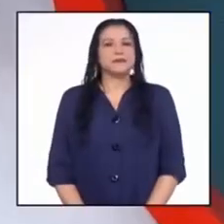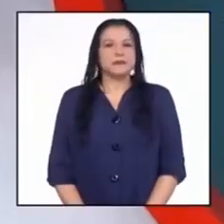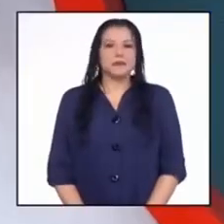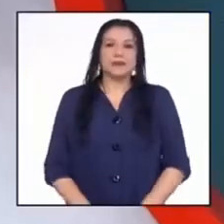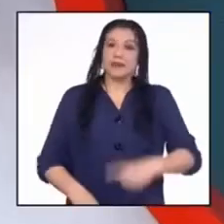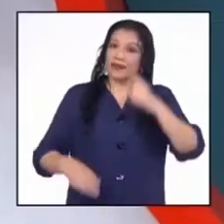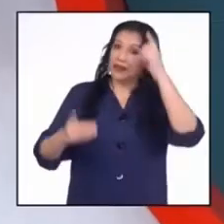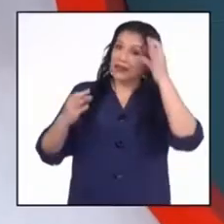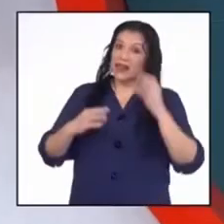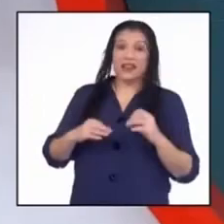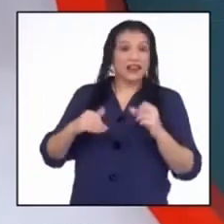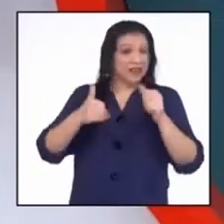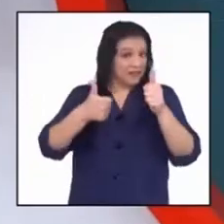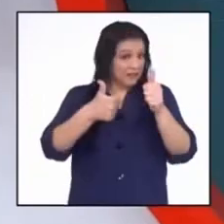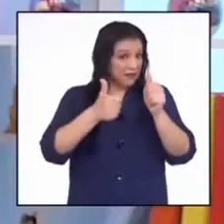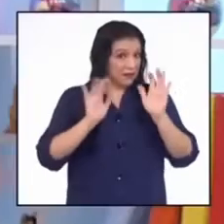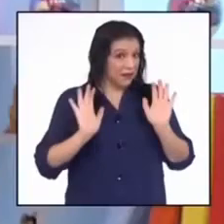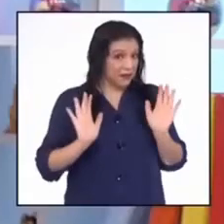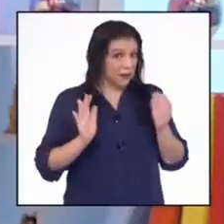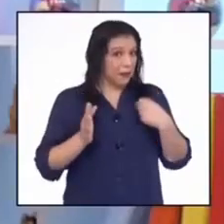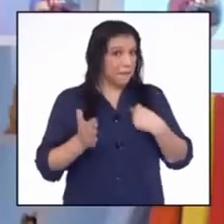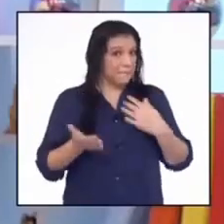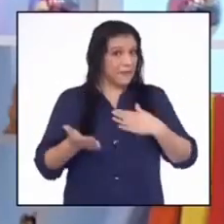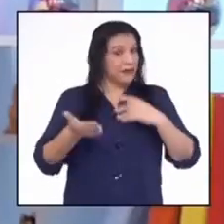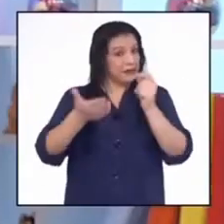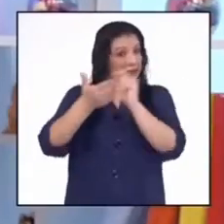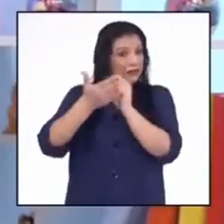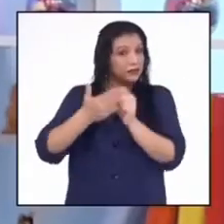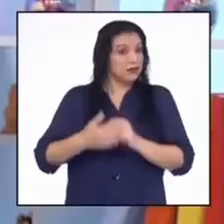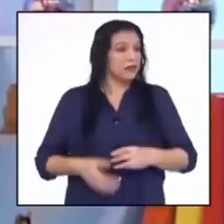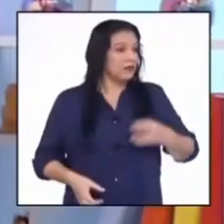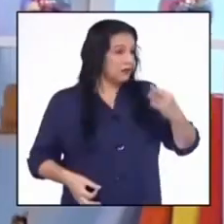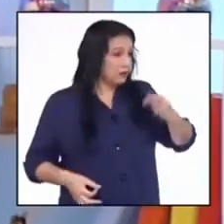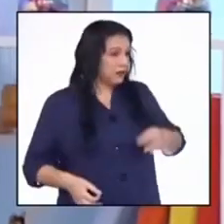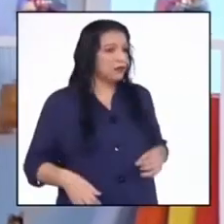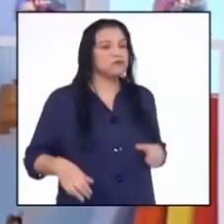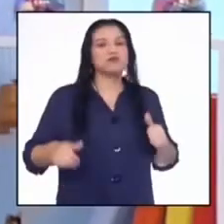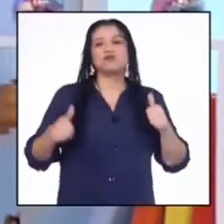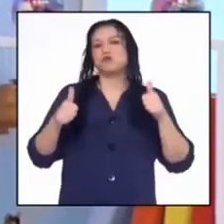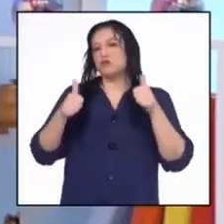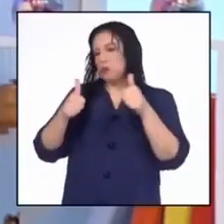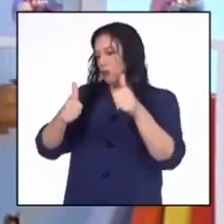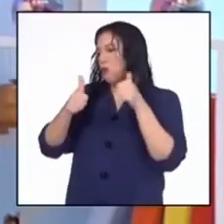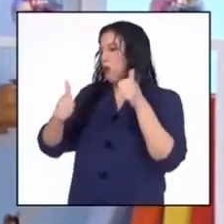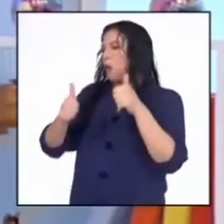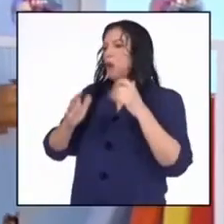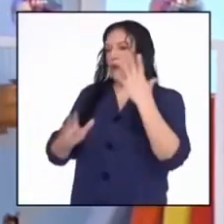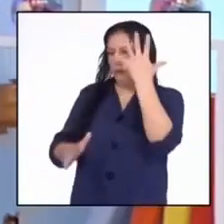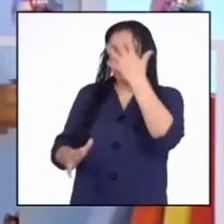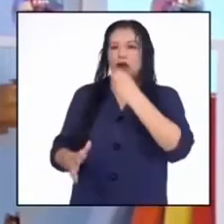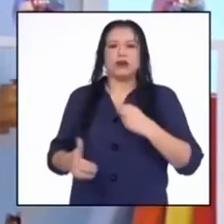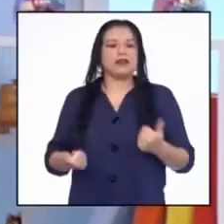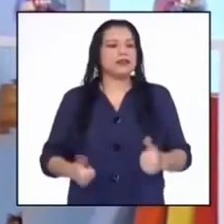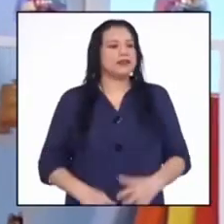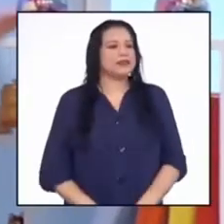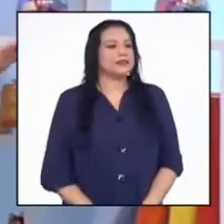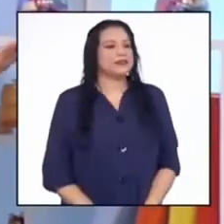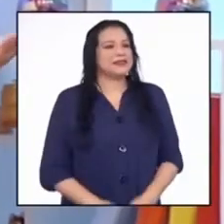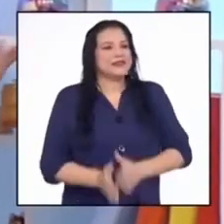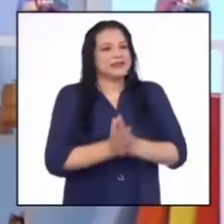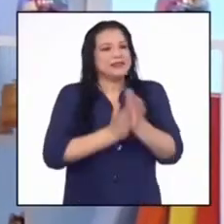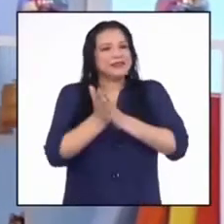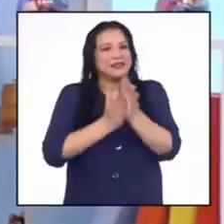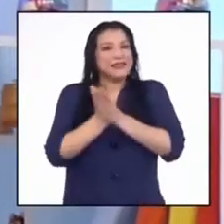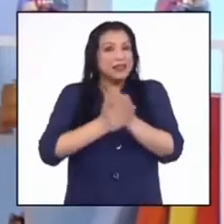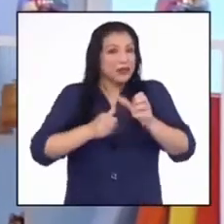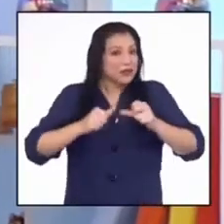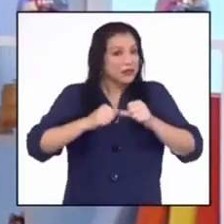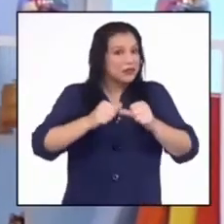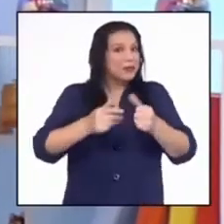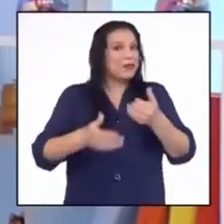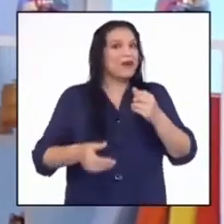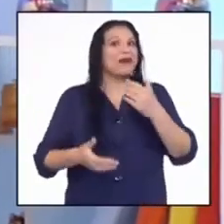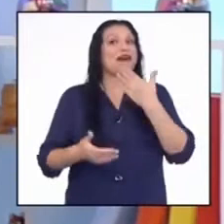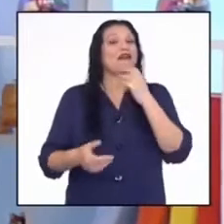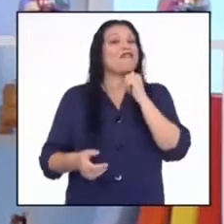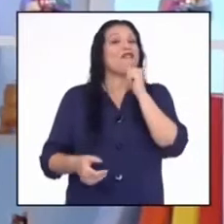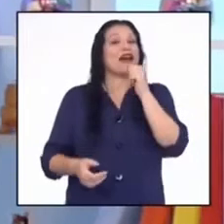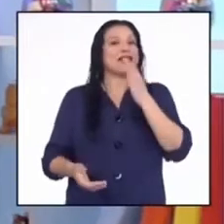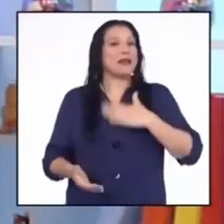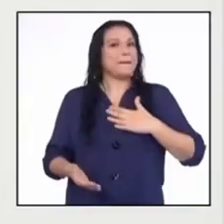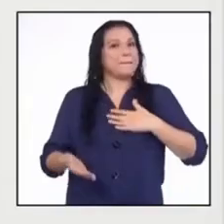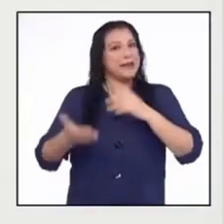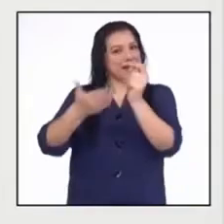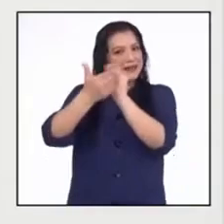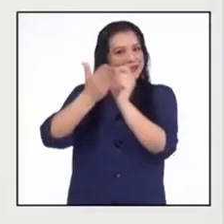¿Creen que ahora sí está bien? De verdad, está bien chévere. Ay, bueno, sigamos, que todavía falta mi